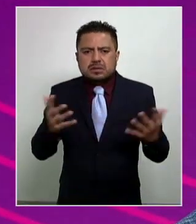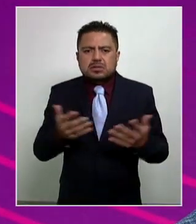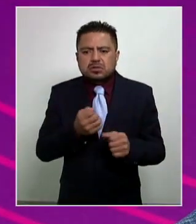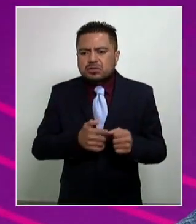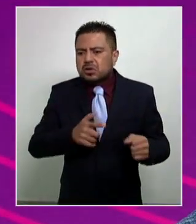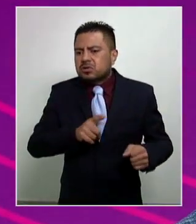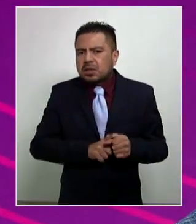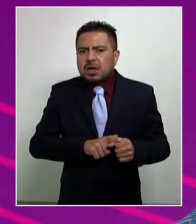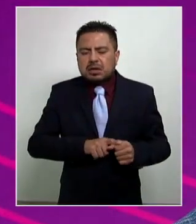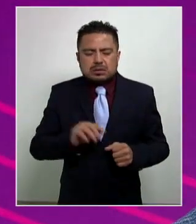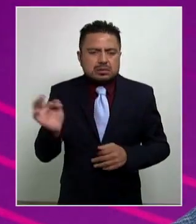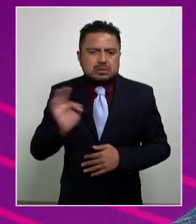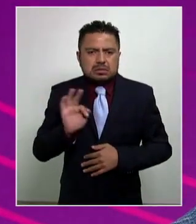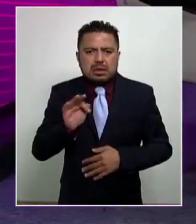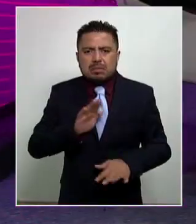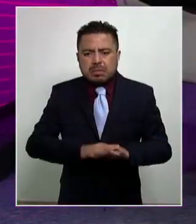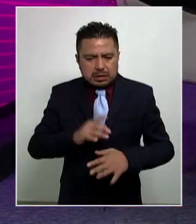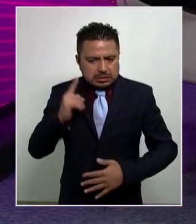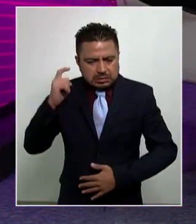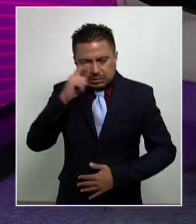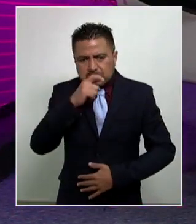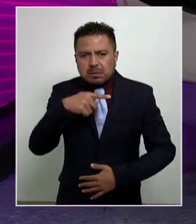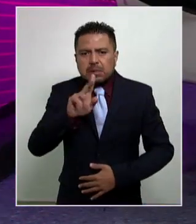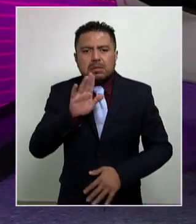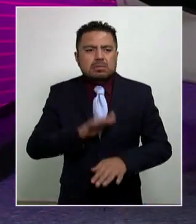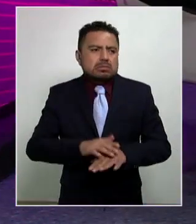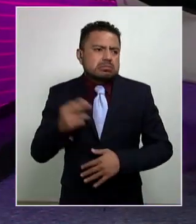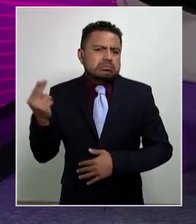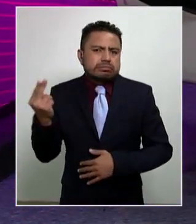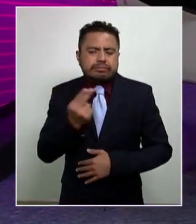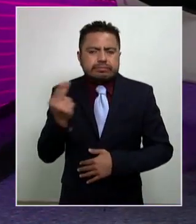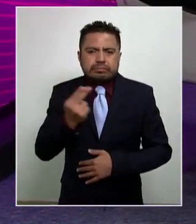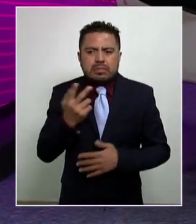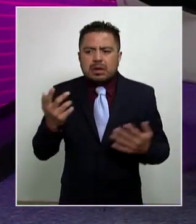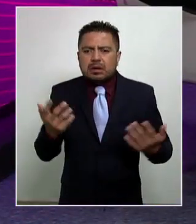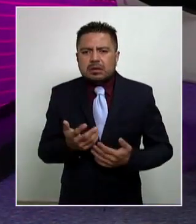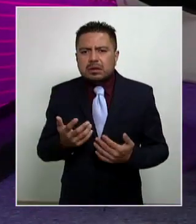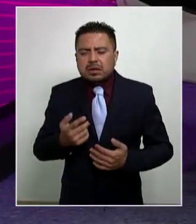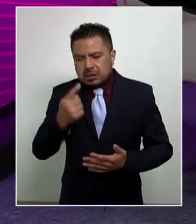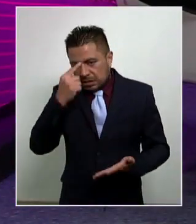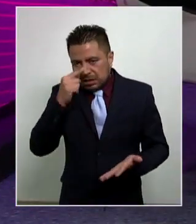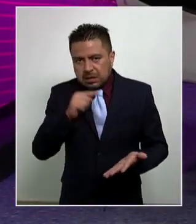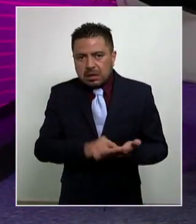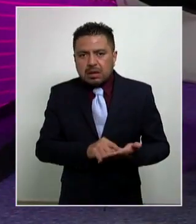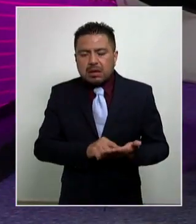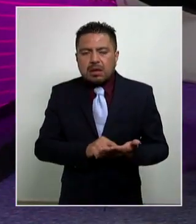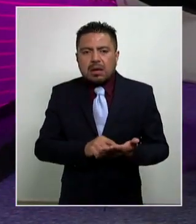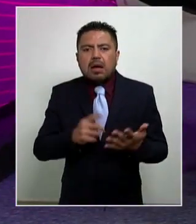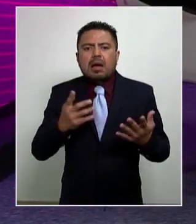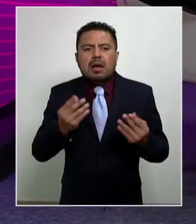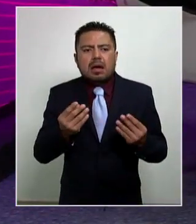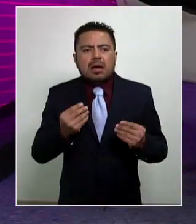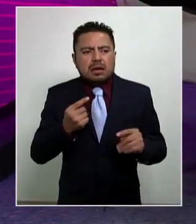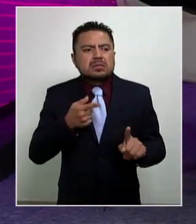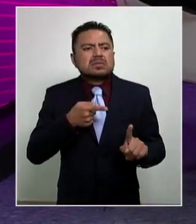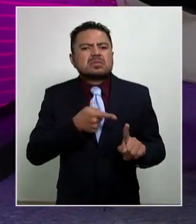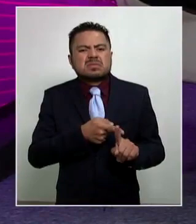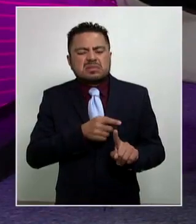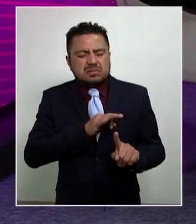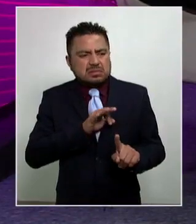que quizá es de las cosas más complicadas, pero más urgentes de hacer. Y creo que mucho ha tenido que ver,